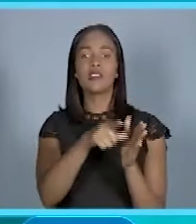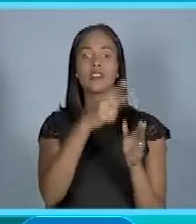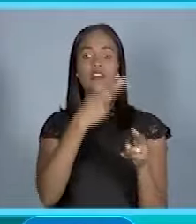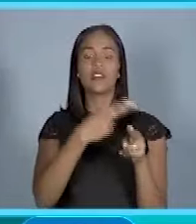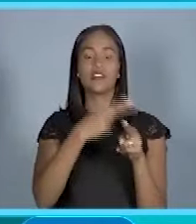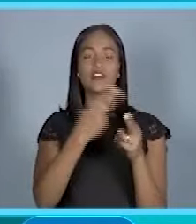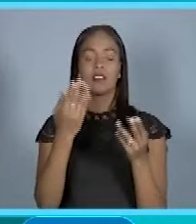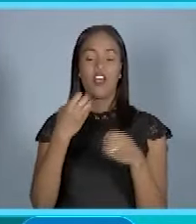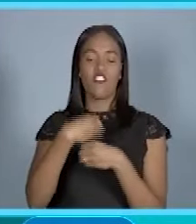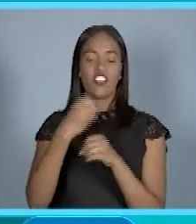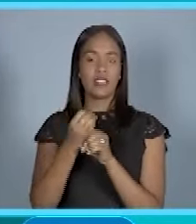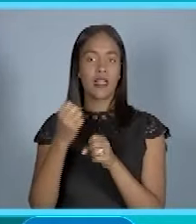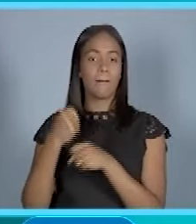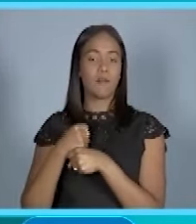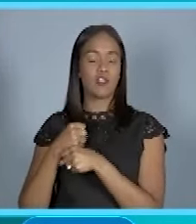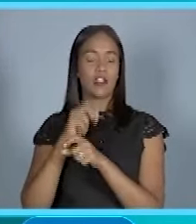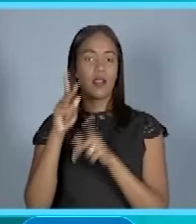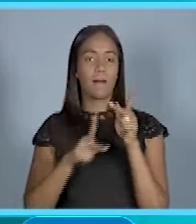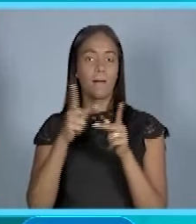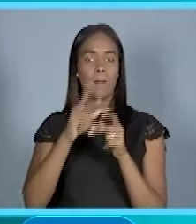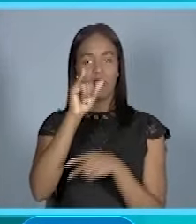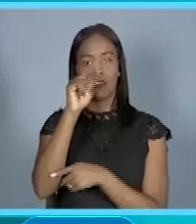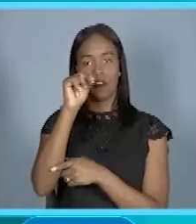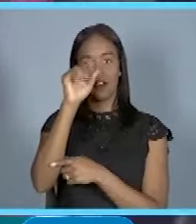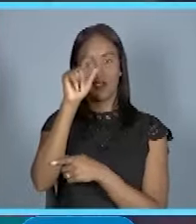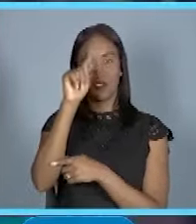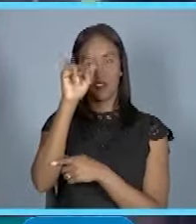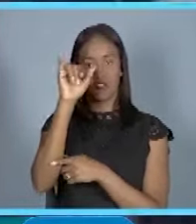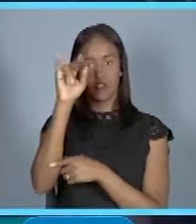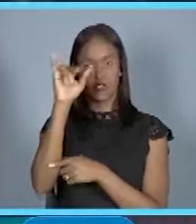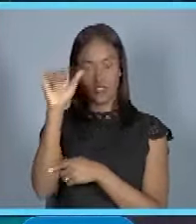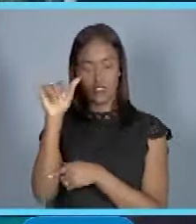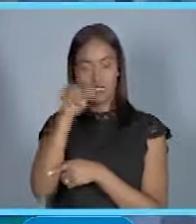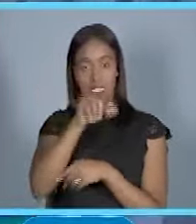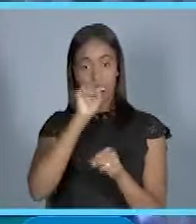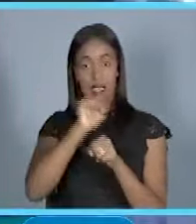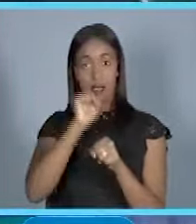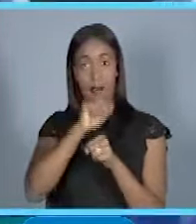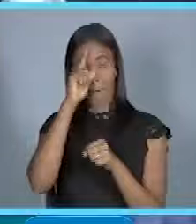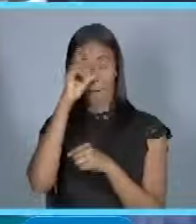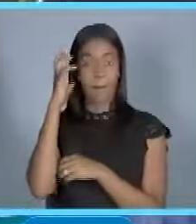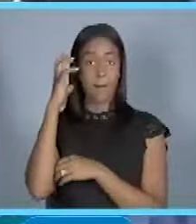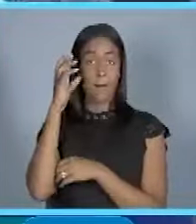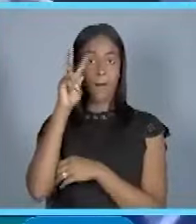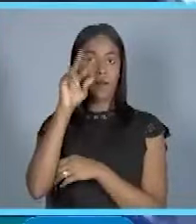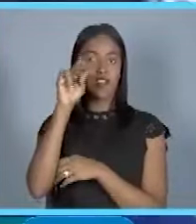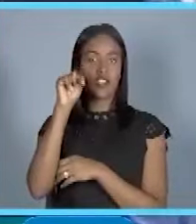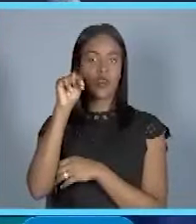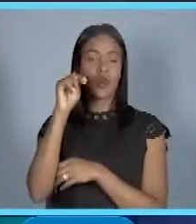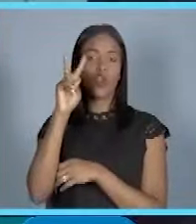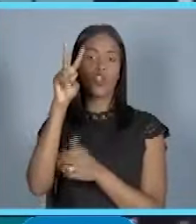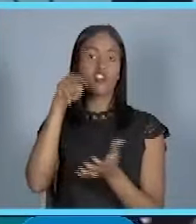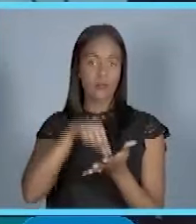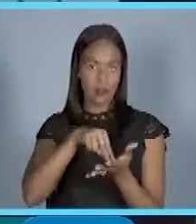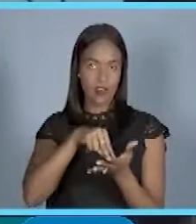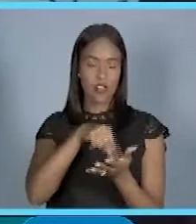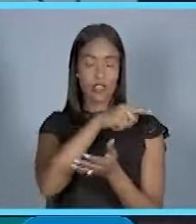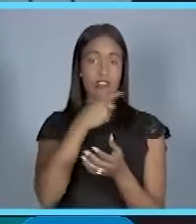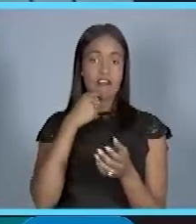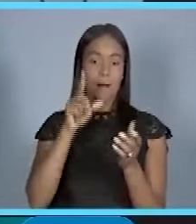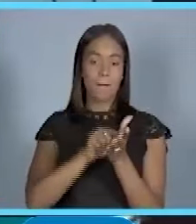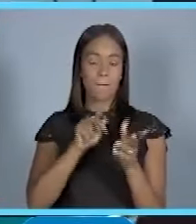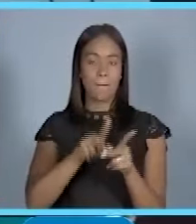identificado por la Oficina de Protección Ciudadana como Gian Tony Lotte, quien trabaja para Radiovisión 2000. Según este